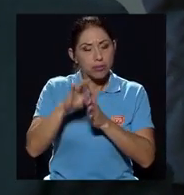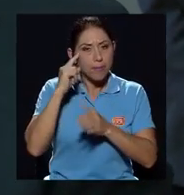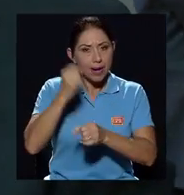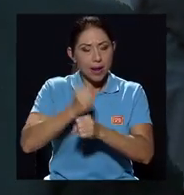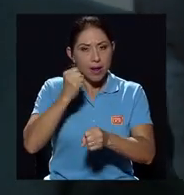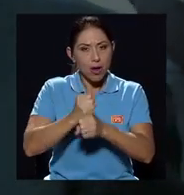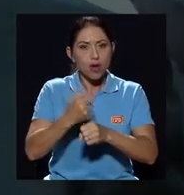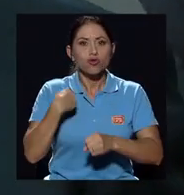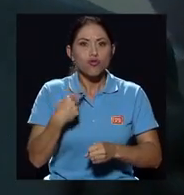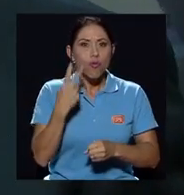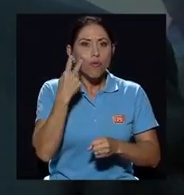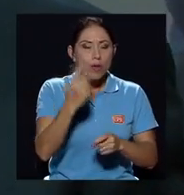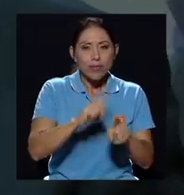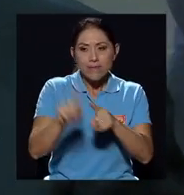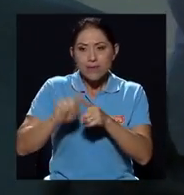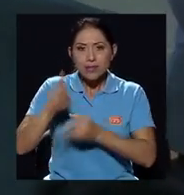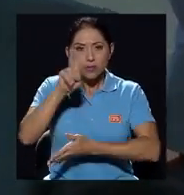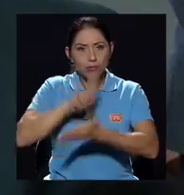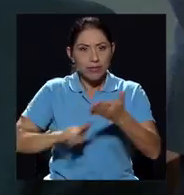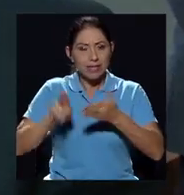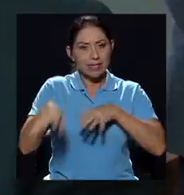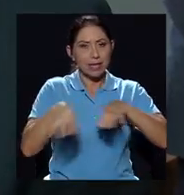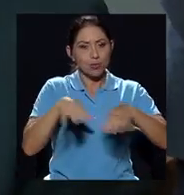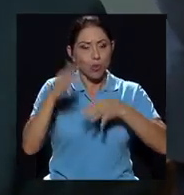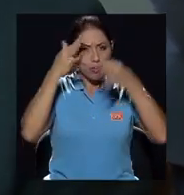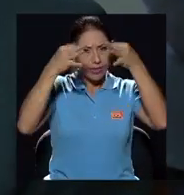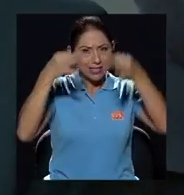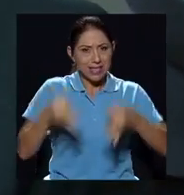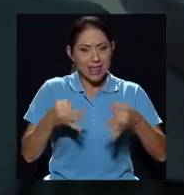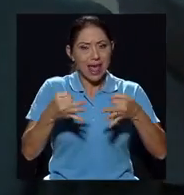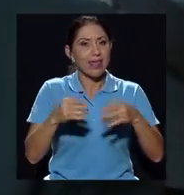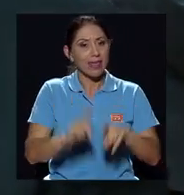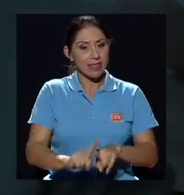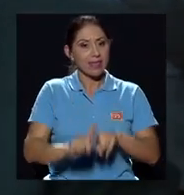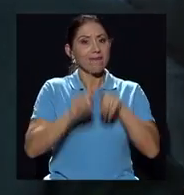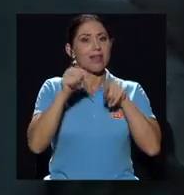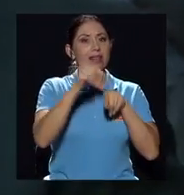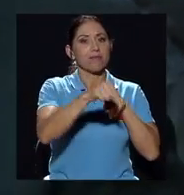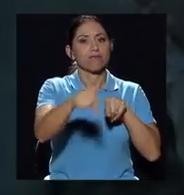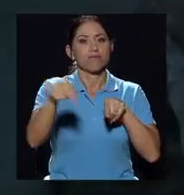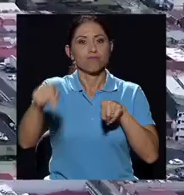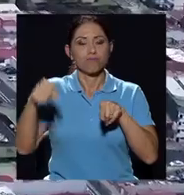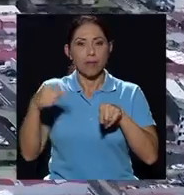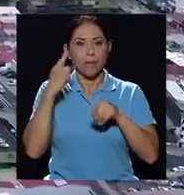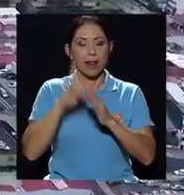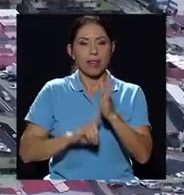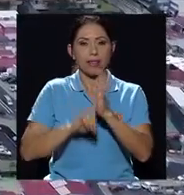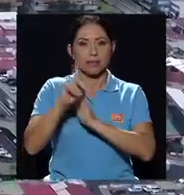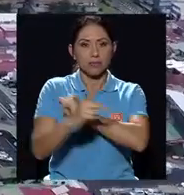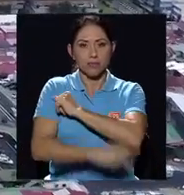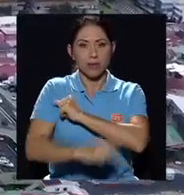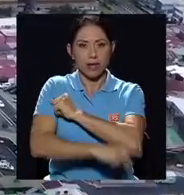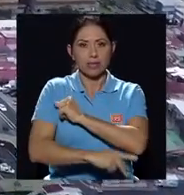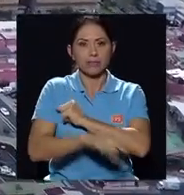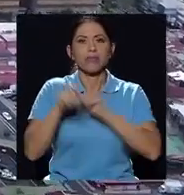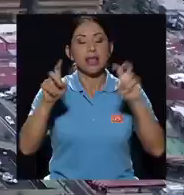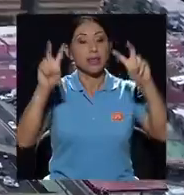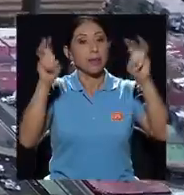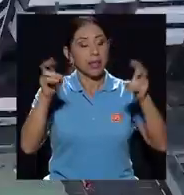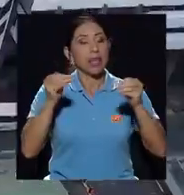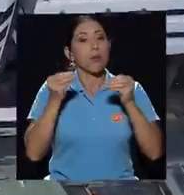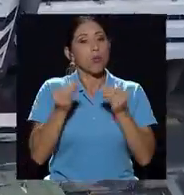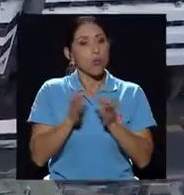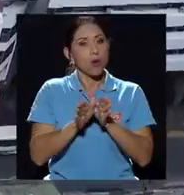universidades actuando de manera decidida y diferenciada en los territorios para el desarrollo del país. La temática que se abordó fue amplia